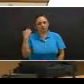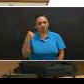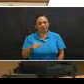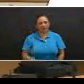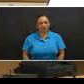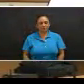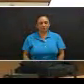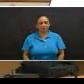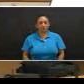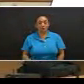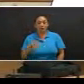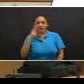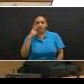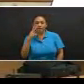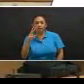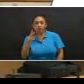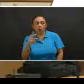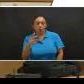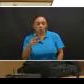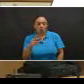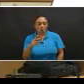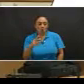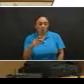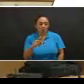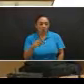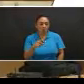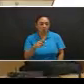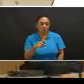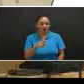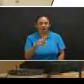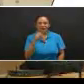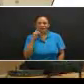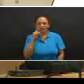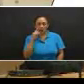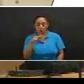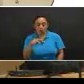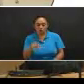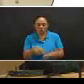Cuando vio un par de pies con uñas encarnadas, dijo: este es Judas, dijo.